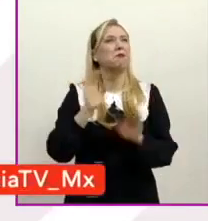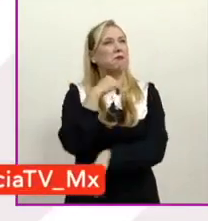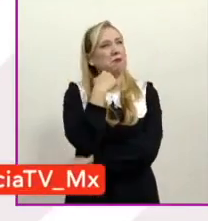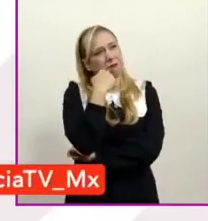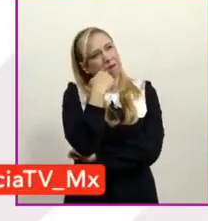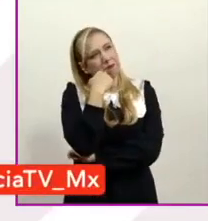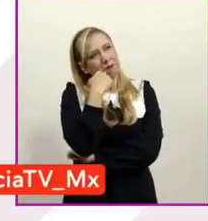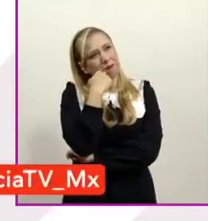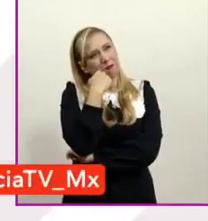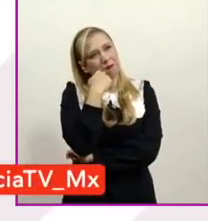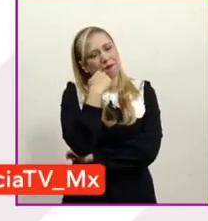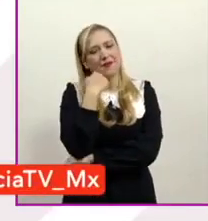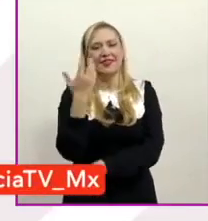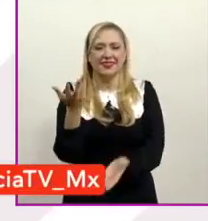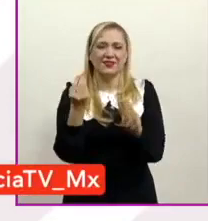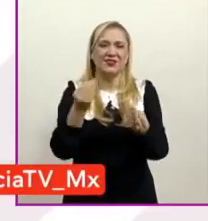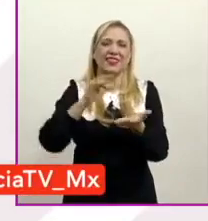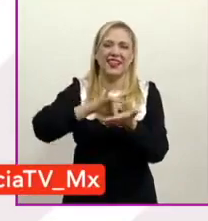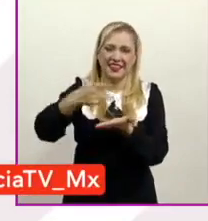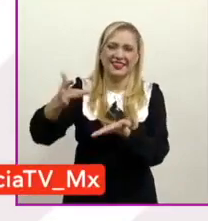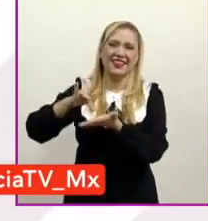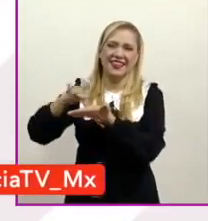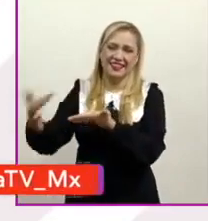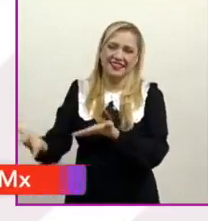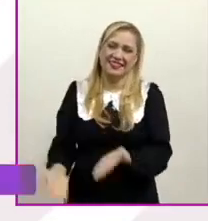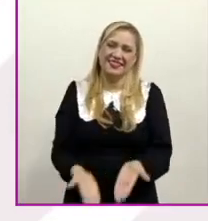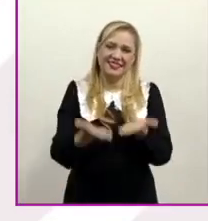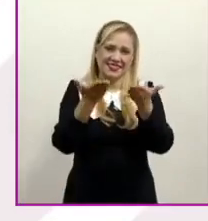pasivos consumiendo. Muchas gracias. Esto fue Espacio